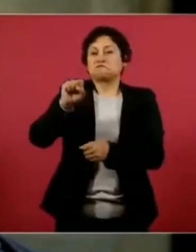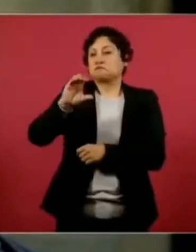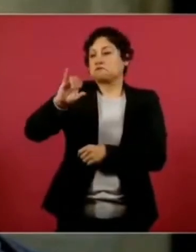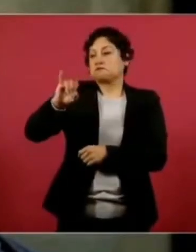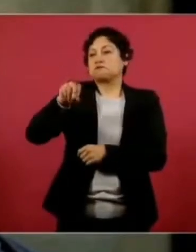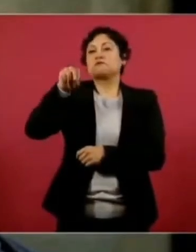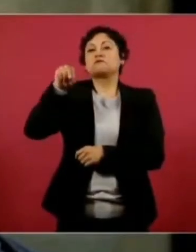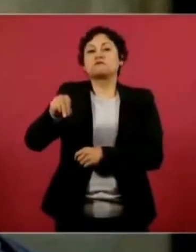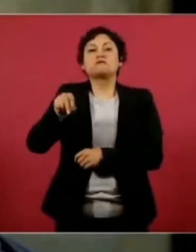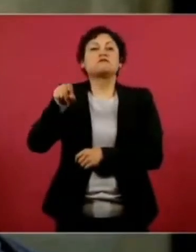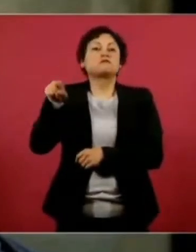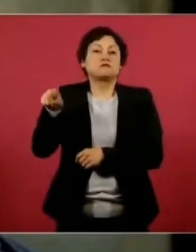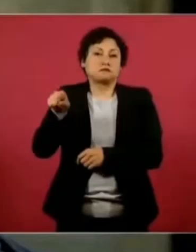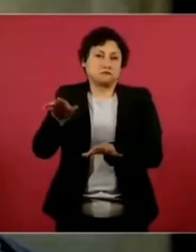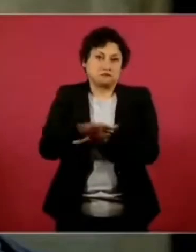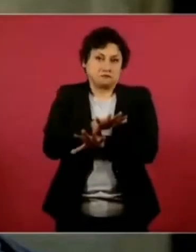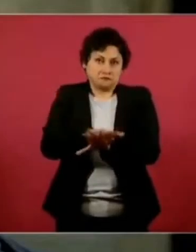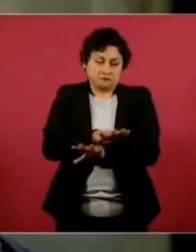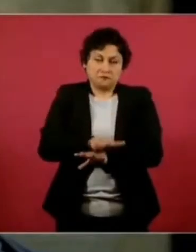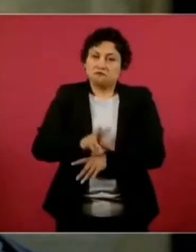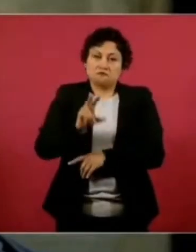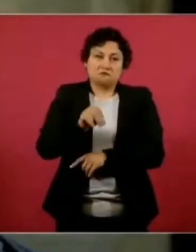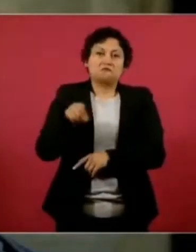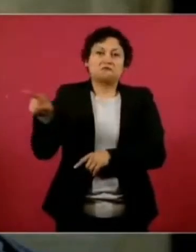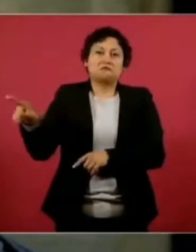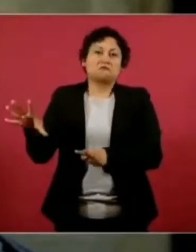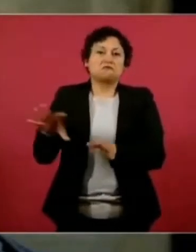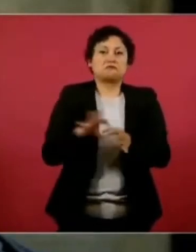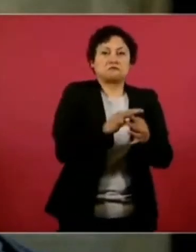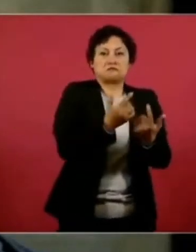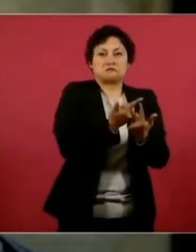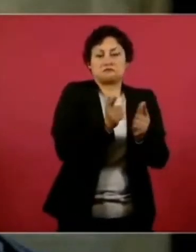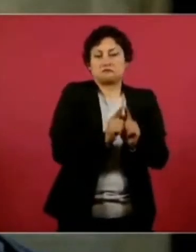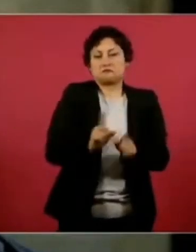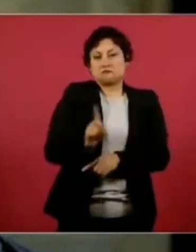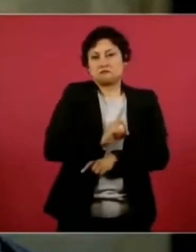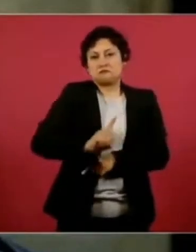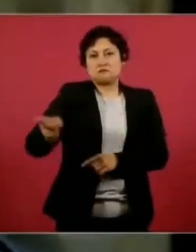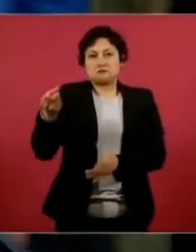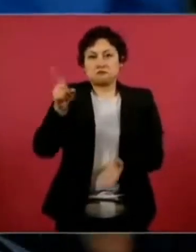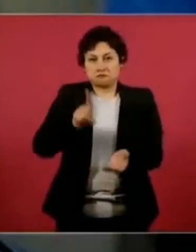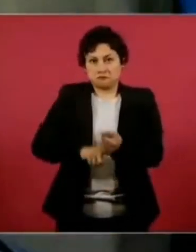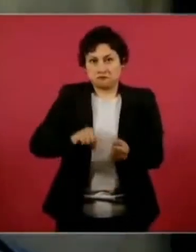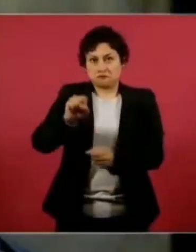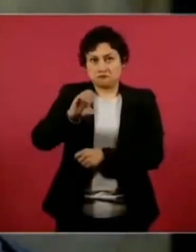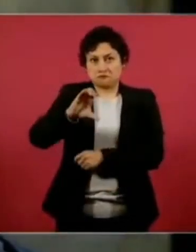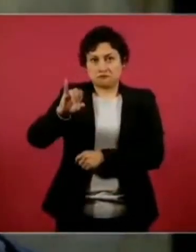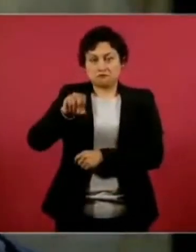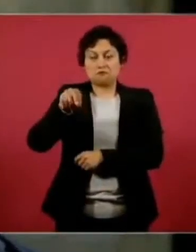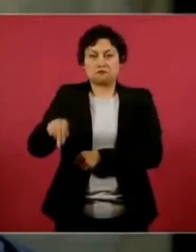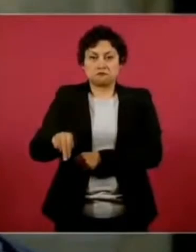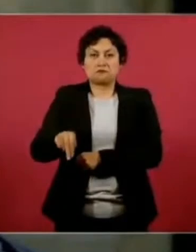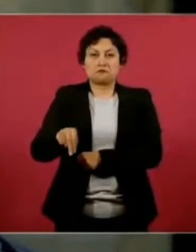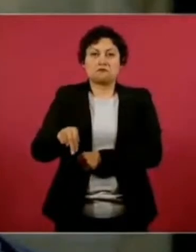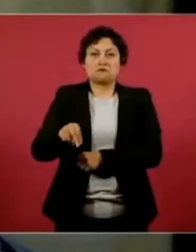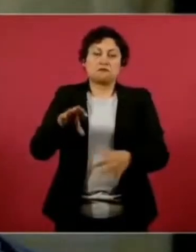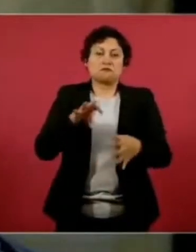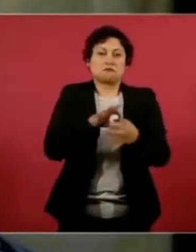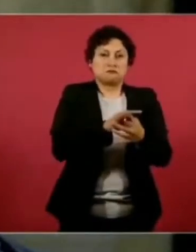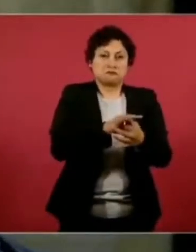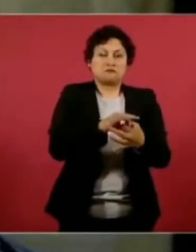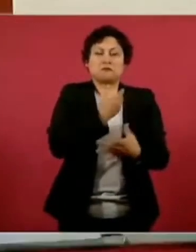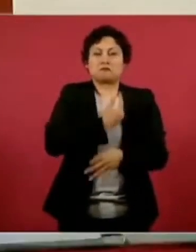con la derecha, con el conservadurismo al interior de la Suprema Corte, particularmente con su presidenta Norma